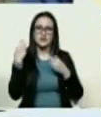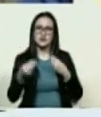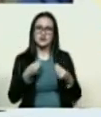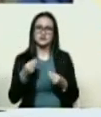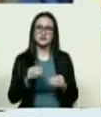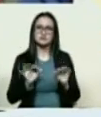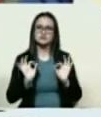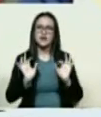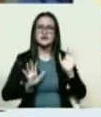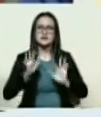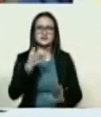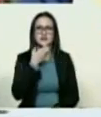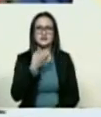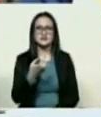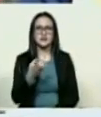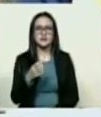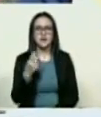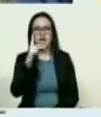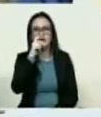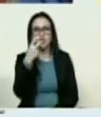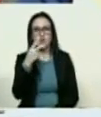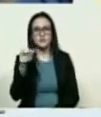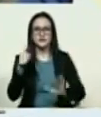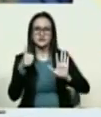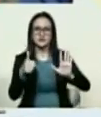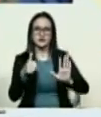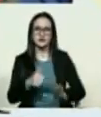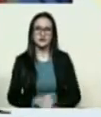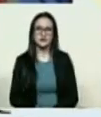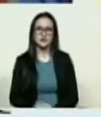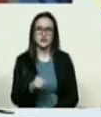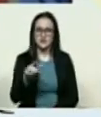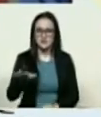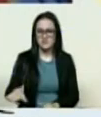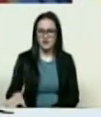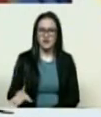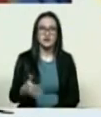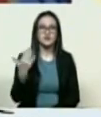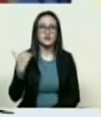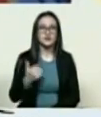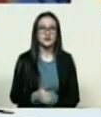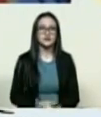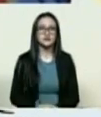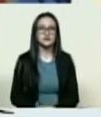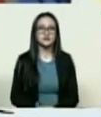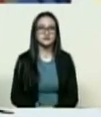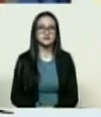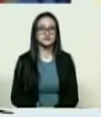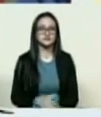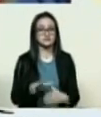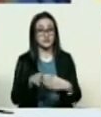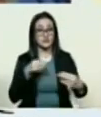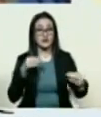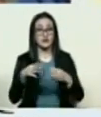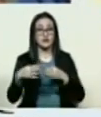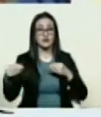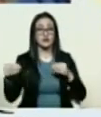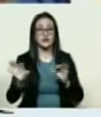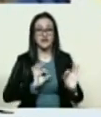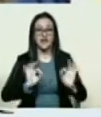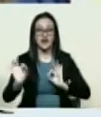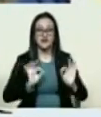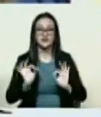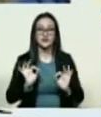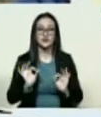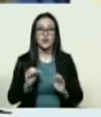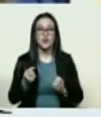15 de diciembre de 2006. A lo mejor estaban ustedes pequeñitos. Lo hizo en el Teatro Teresa Carreño. ¿Cuánta gente no le